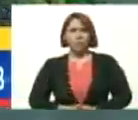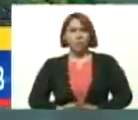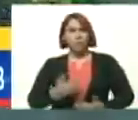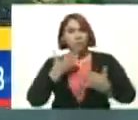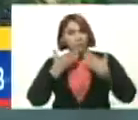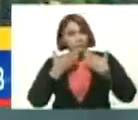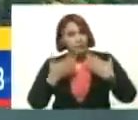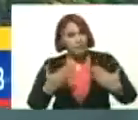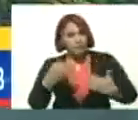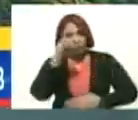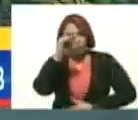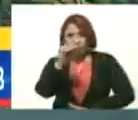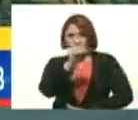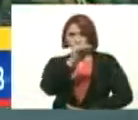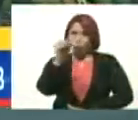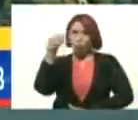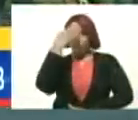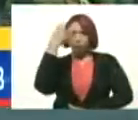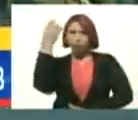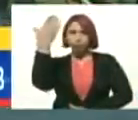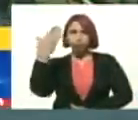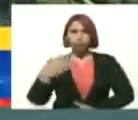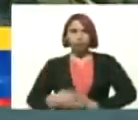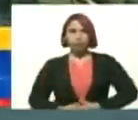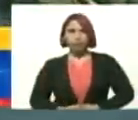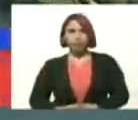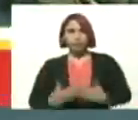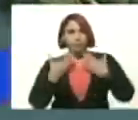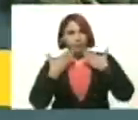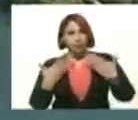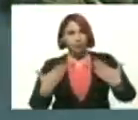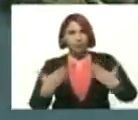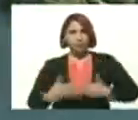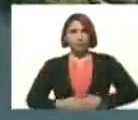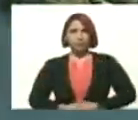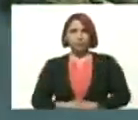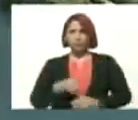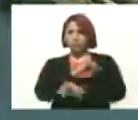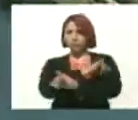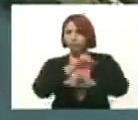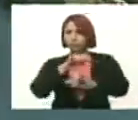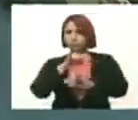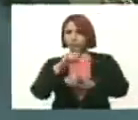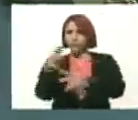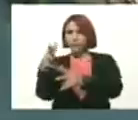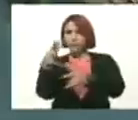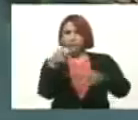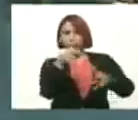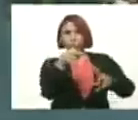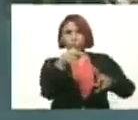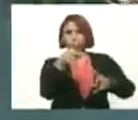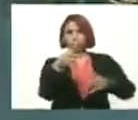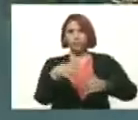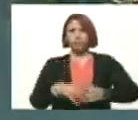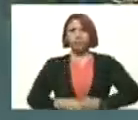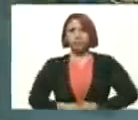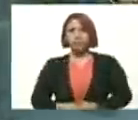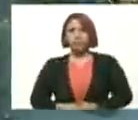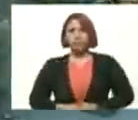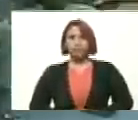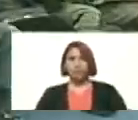Muchas gracias, pues. Que Dios me lo bendiga. Bueno, gracias, pues. Fin de la transmisión. Hasta la próxima. Muchas gracias.